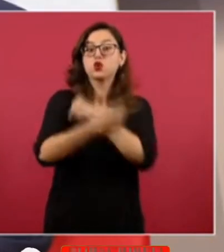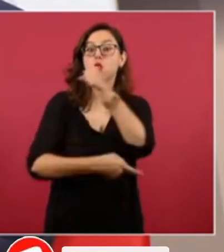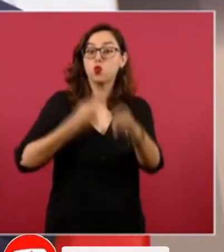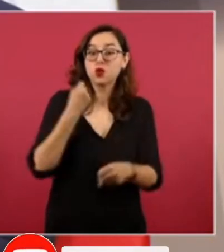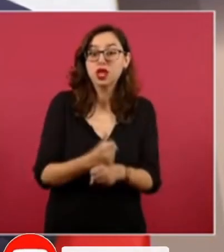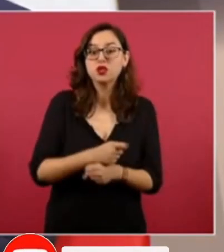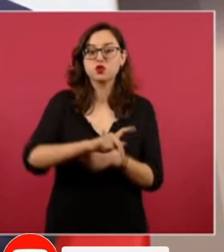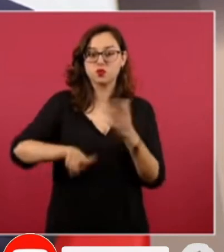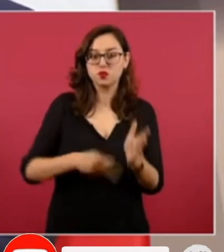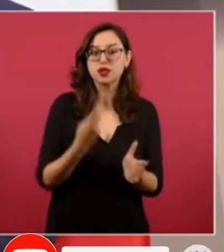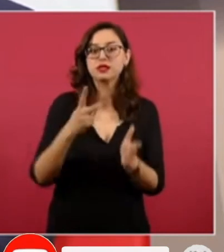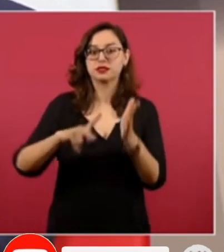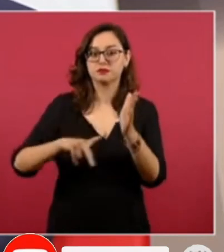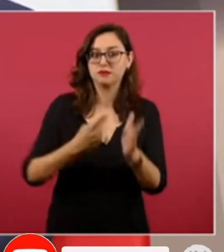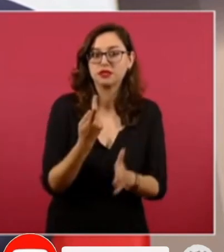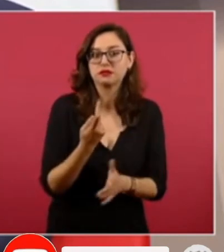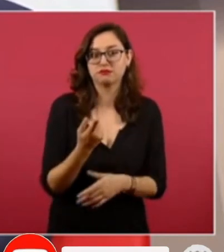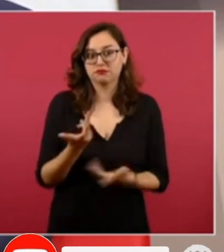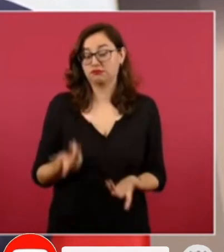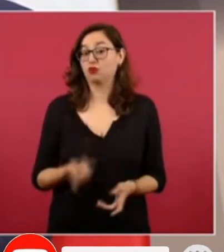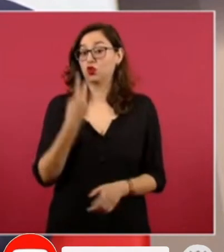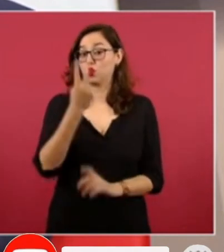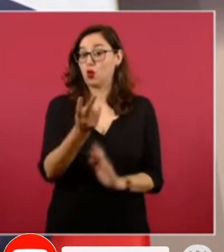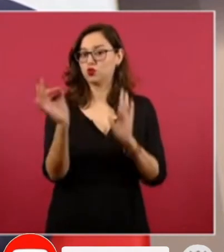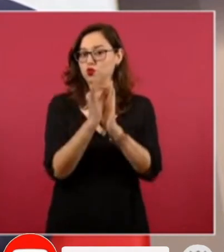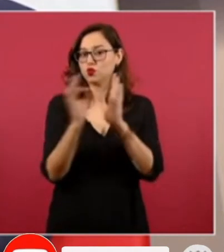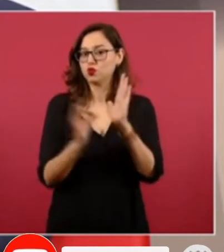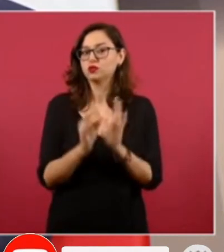Es como 2 puntos del PIB.